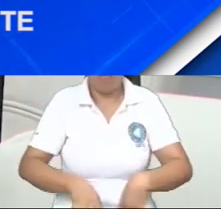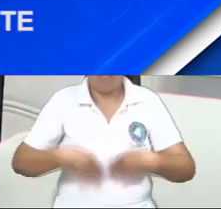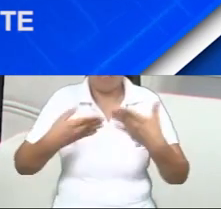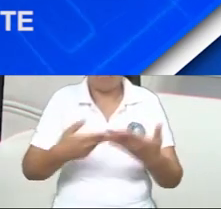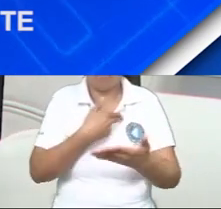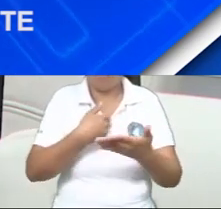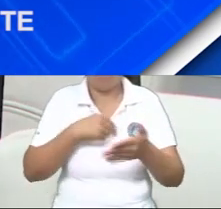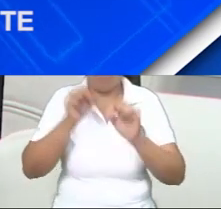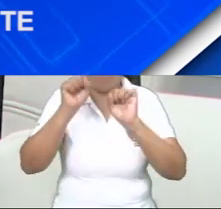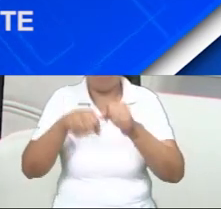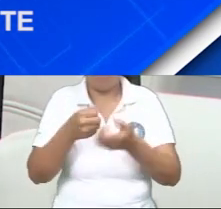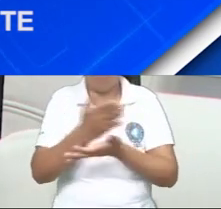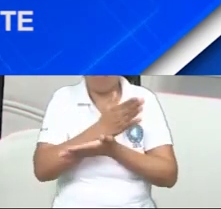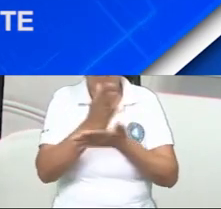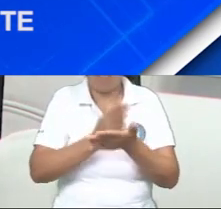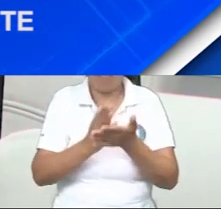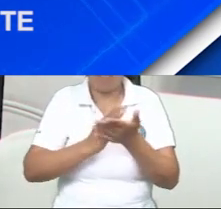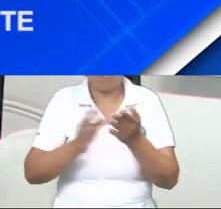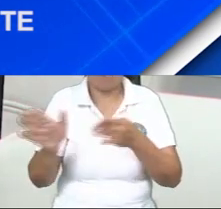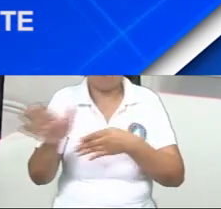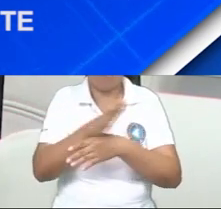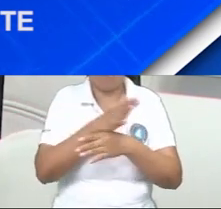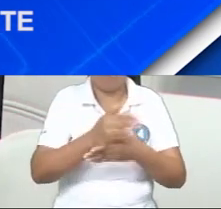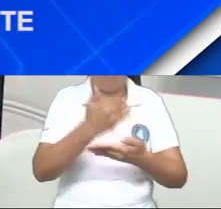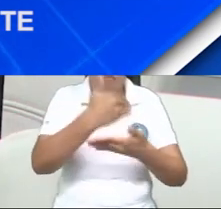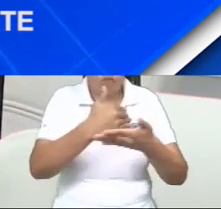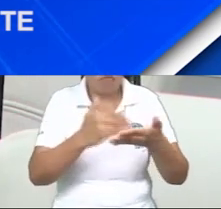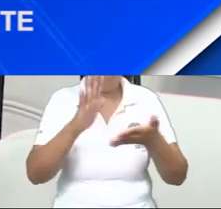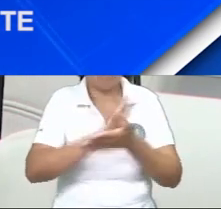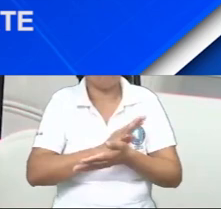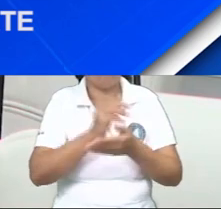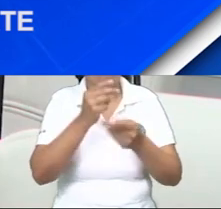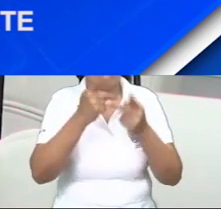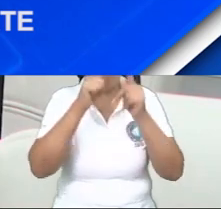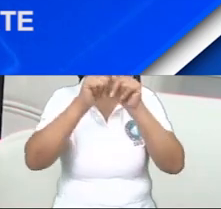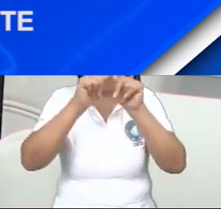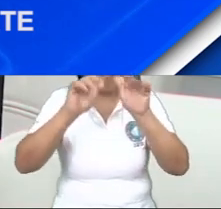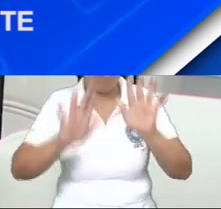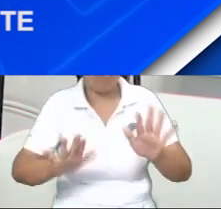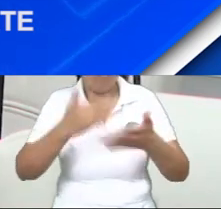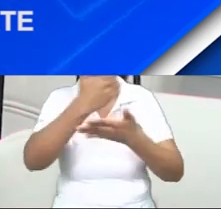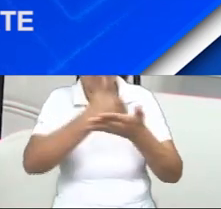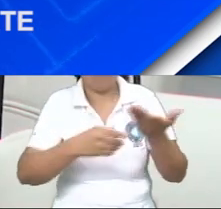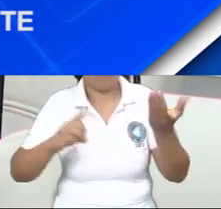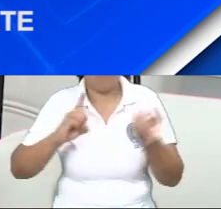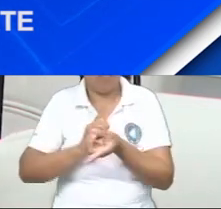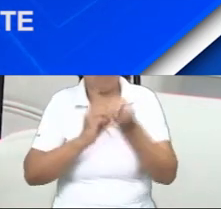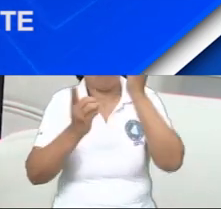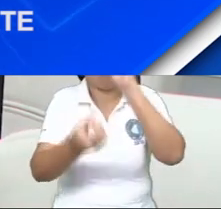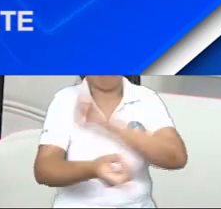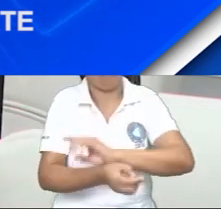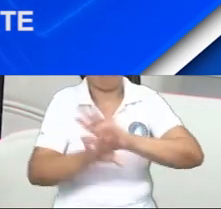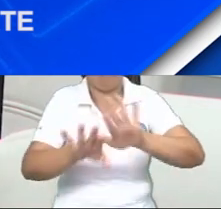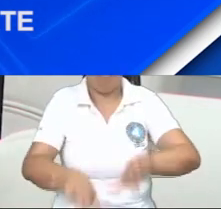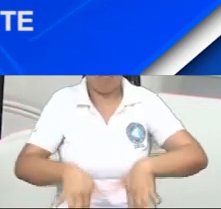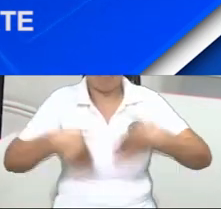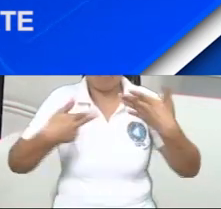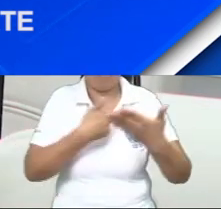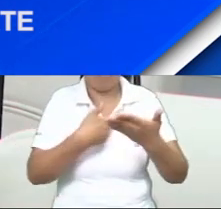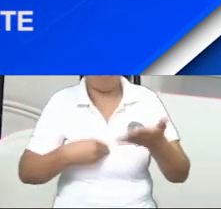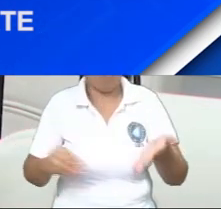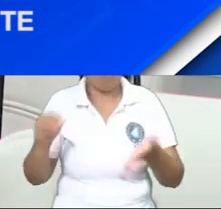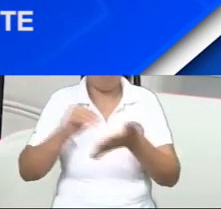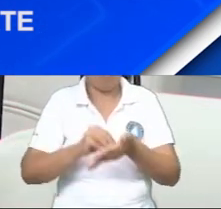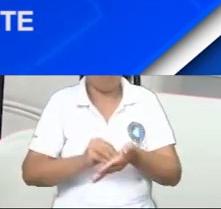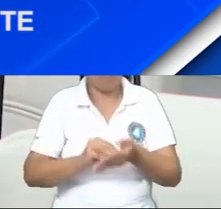tácitas, por lo que se elaboraron los respectivos textos consolidados en este proceso de actualización. De igual manera, se